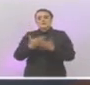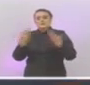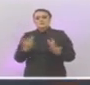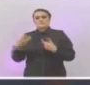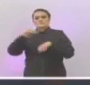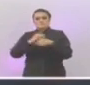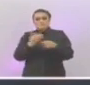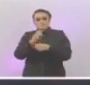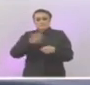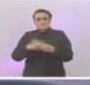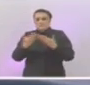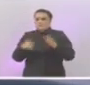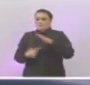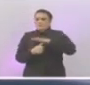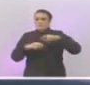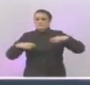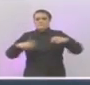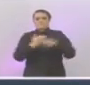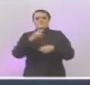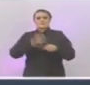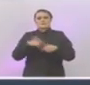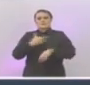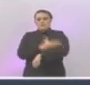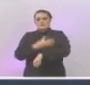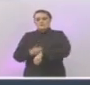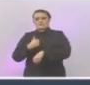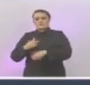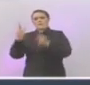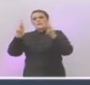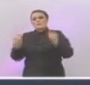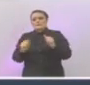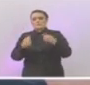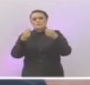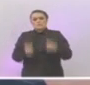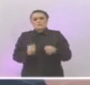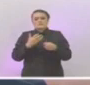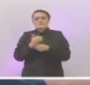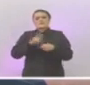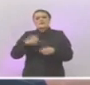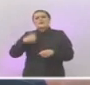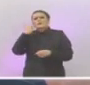este estado la Mesa Estatal de Coordinación para la Construcción de la Paz y la Seguridad, con el